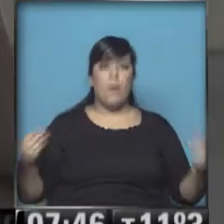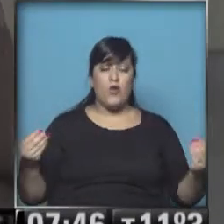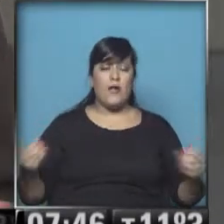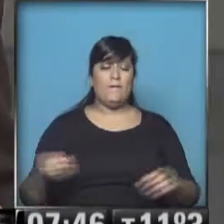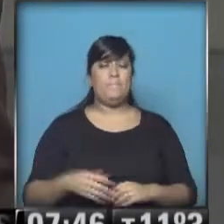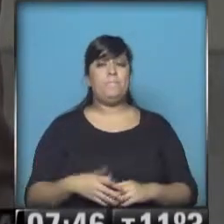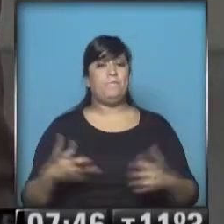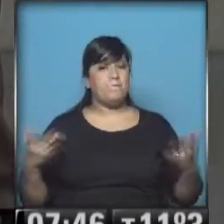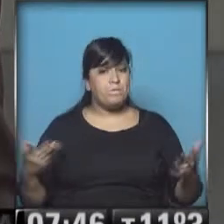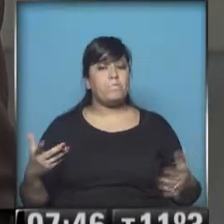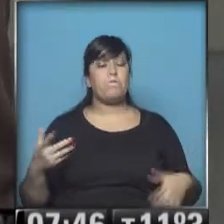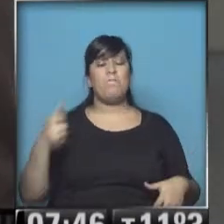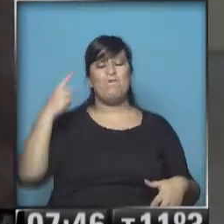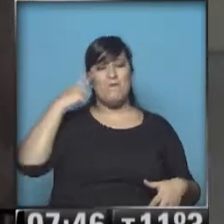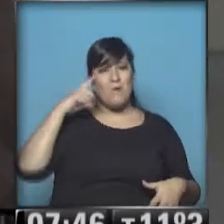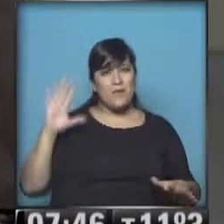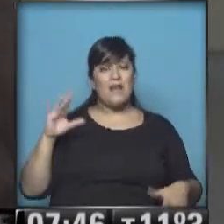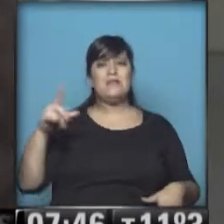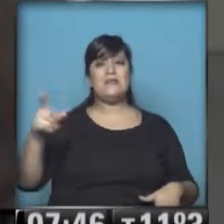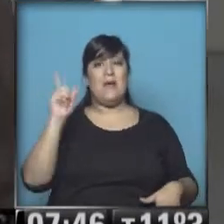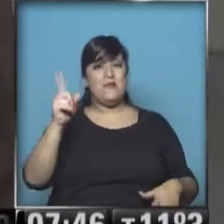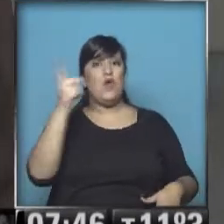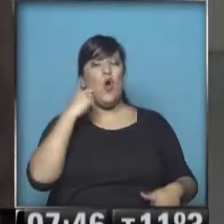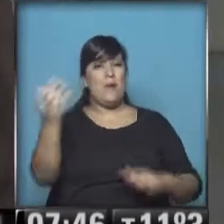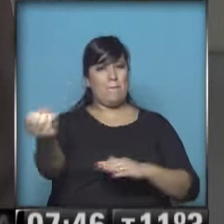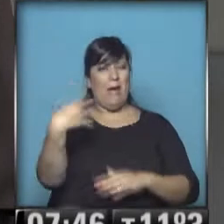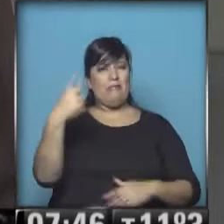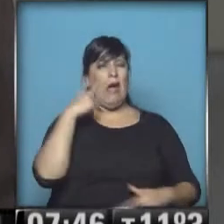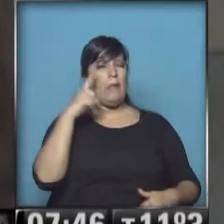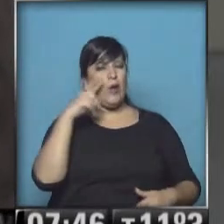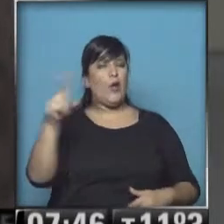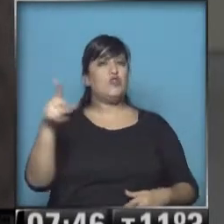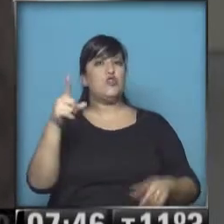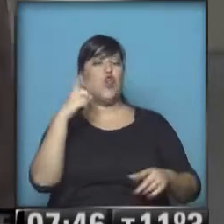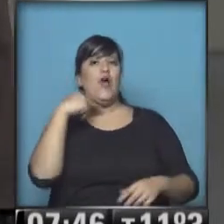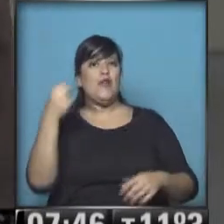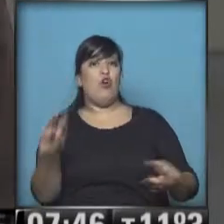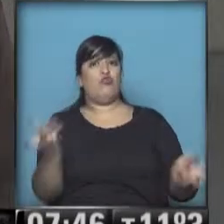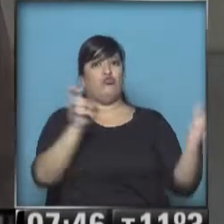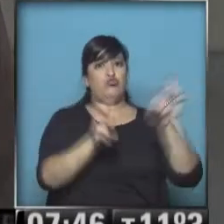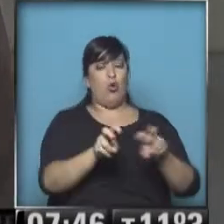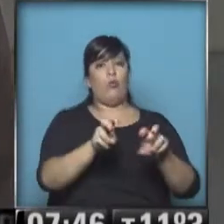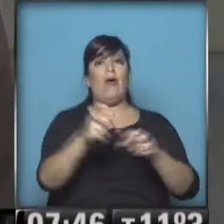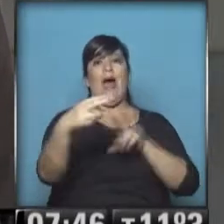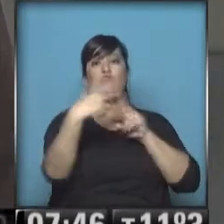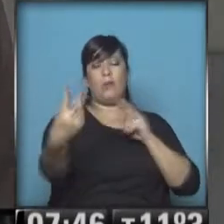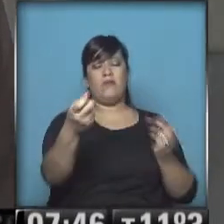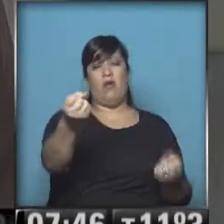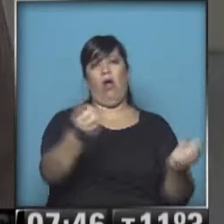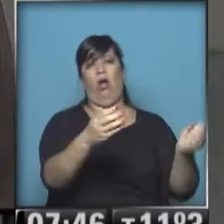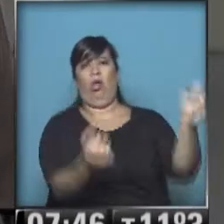Porque todo daría a entender de que el hombre a propósito subió a sus hijos y se cruzó de carril en la autopista para